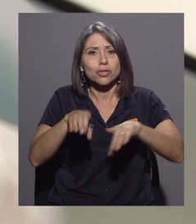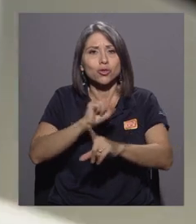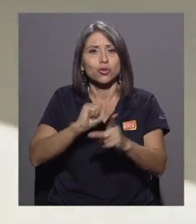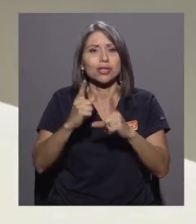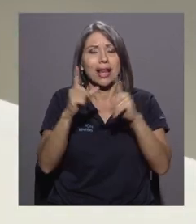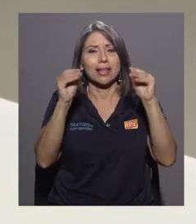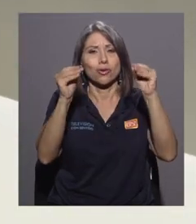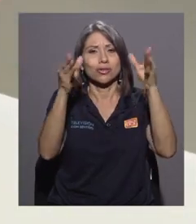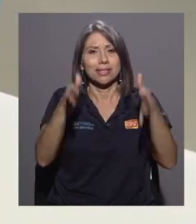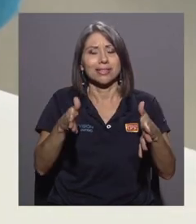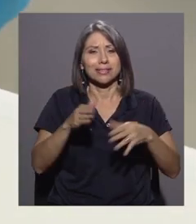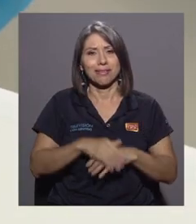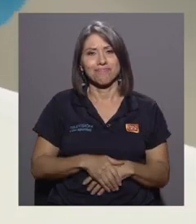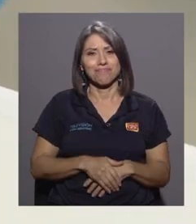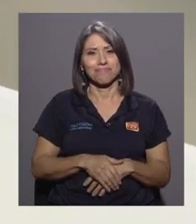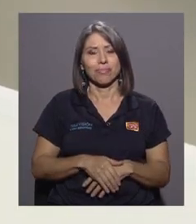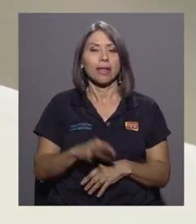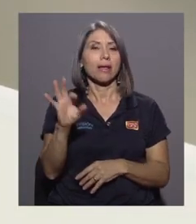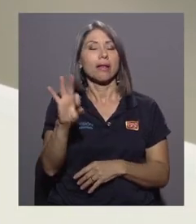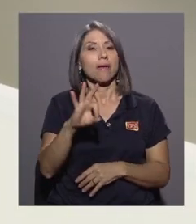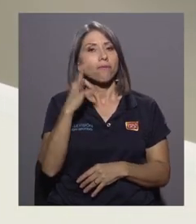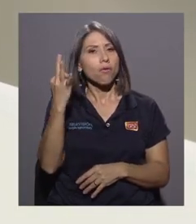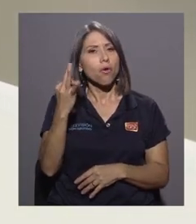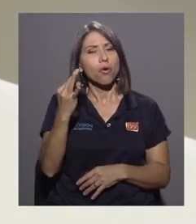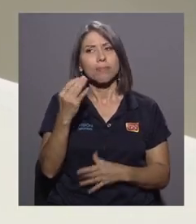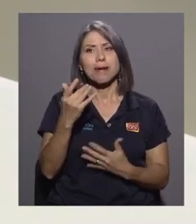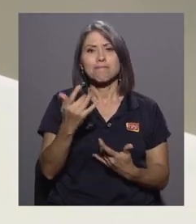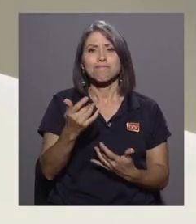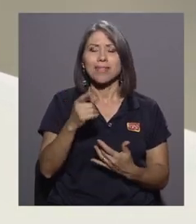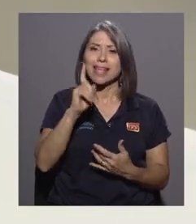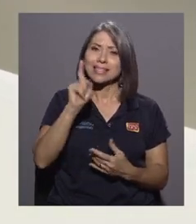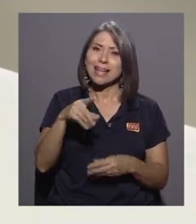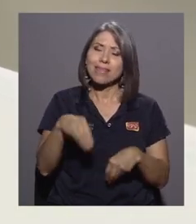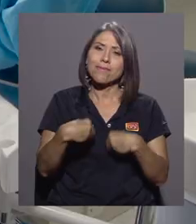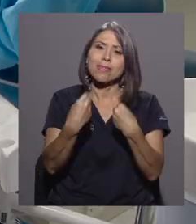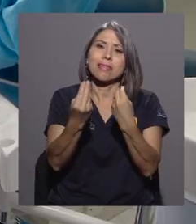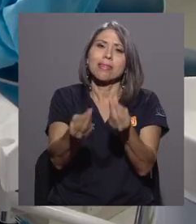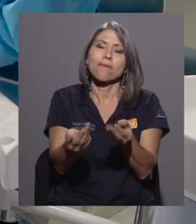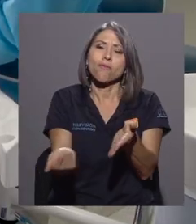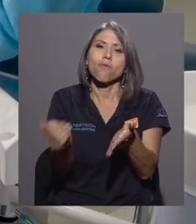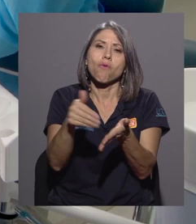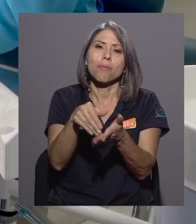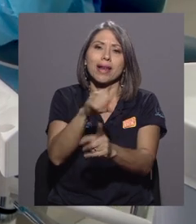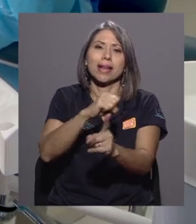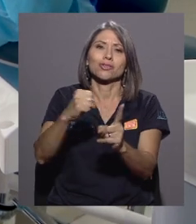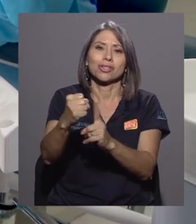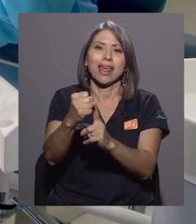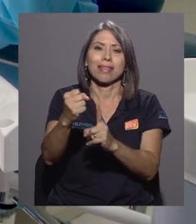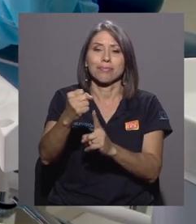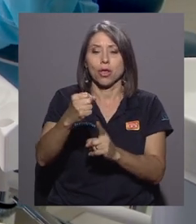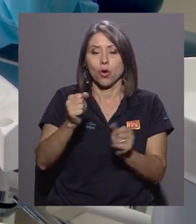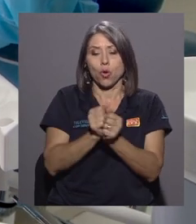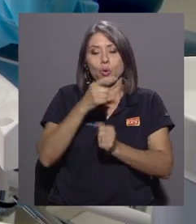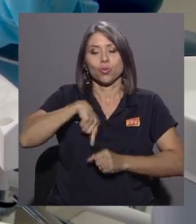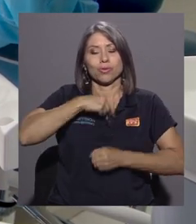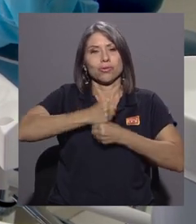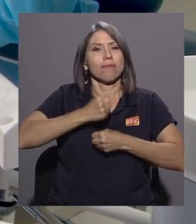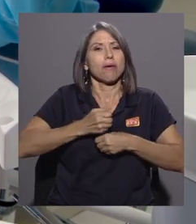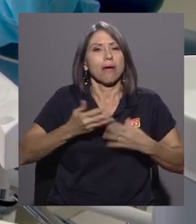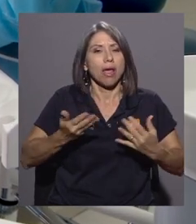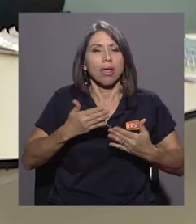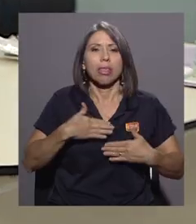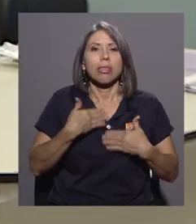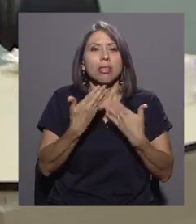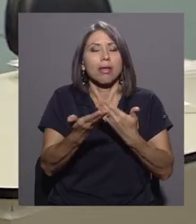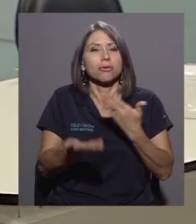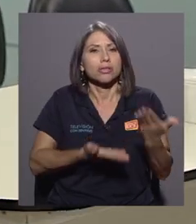y docencia. La forma en que yo siento que se le devuelve un poco a la sociedad con lo que nosotros hacemos acá es brindando los